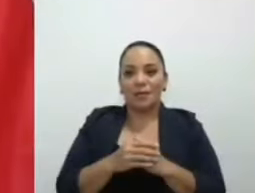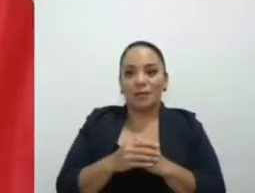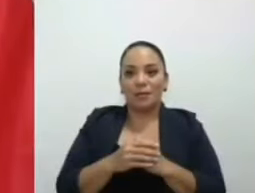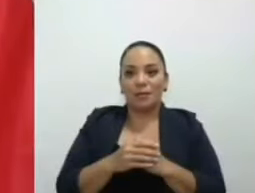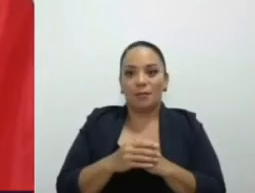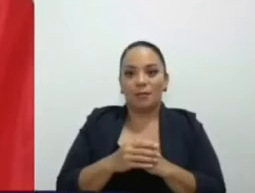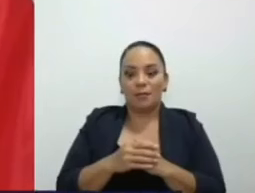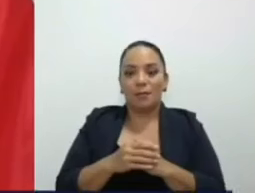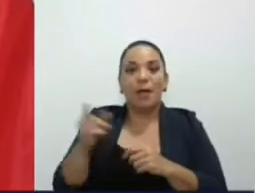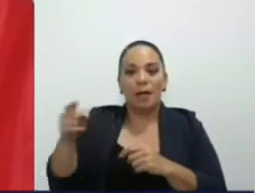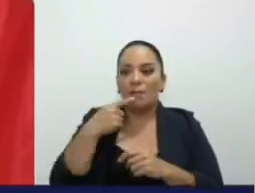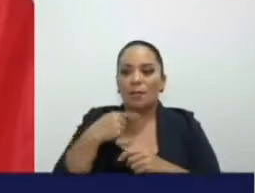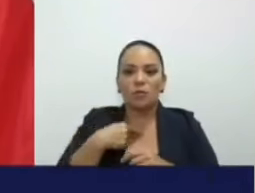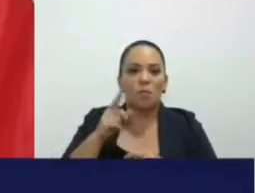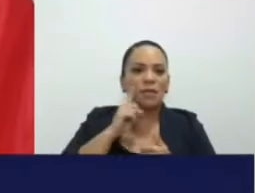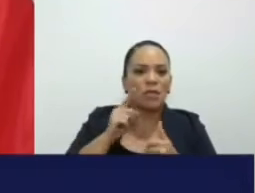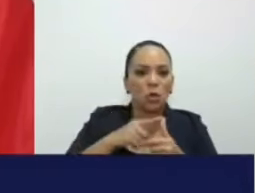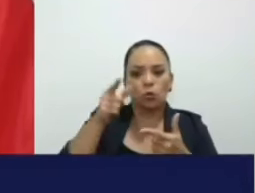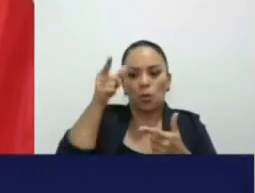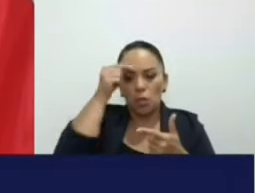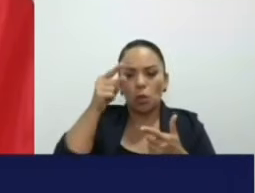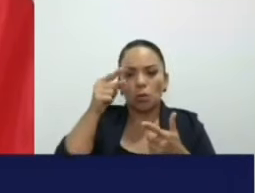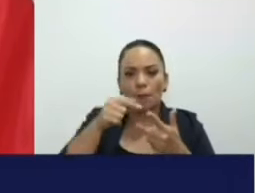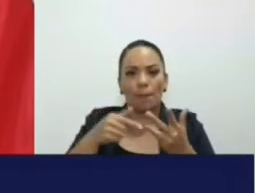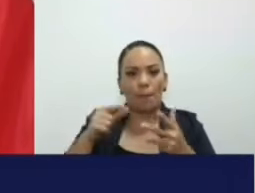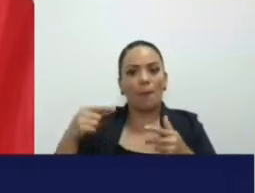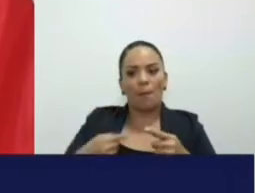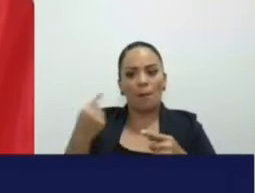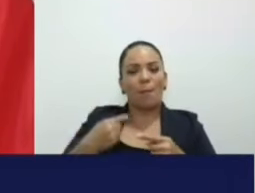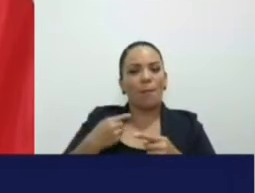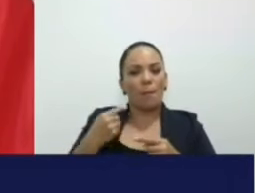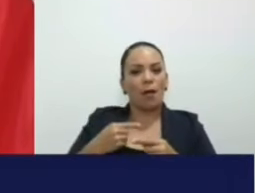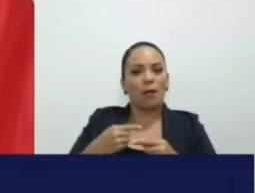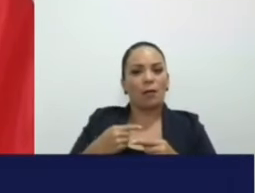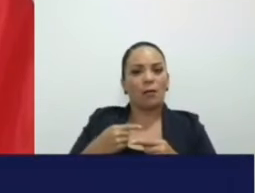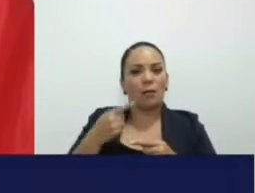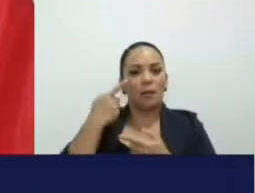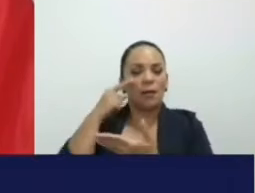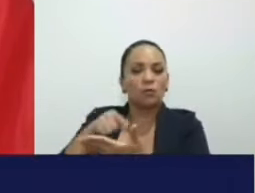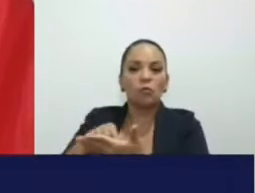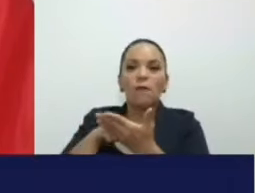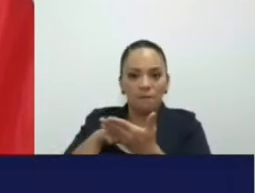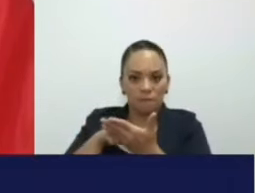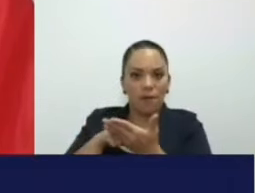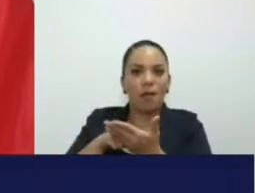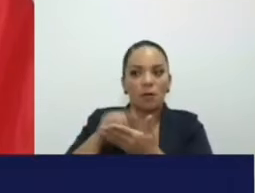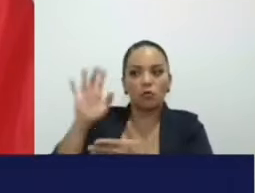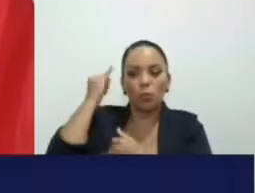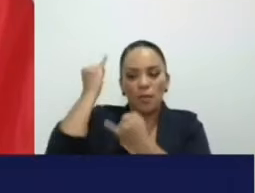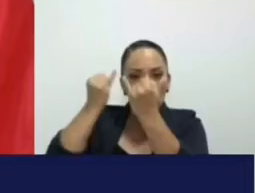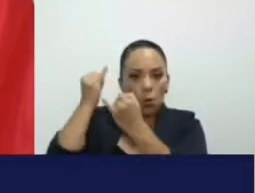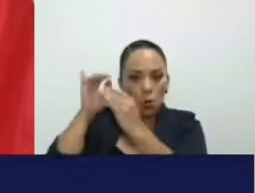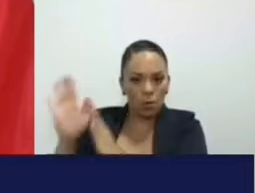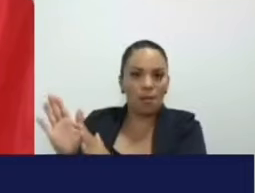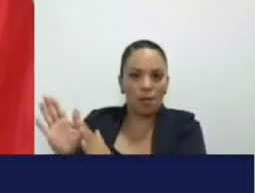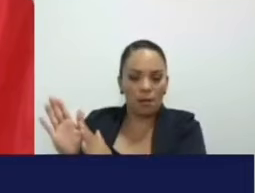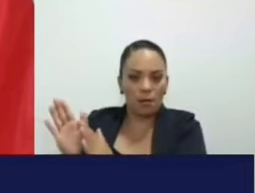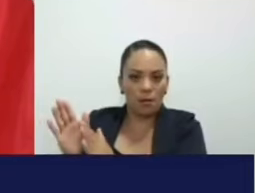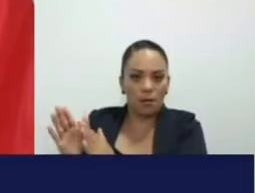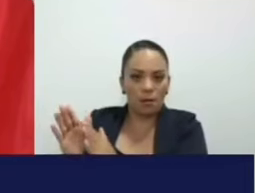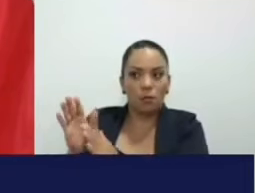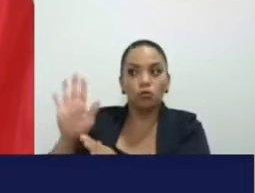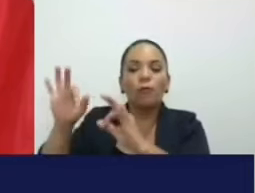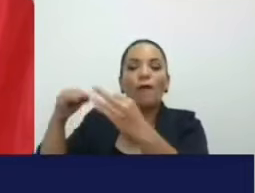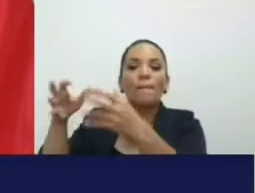idiota un esto y lo otro son dos cosas diferentes que ya no reflejan no solo la ideología de su familia